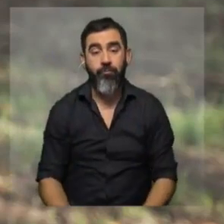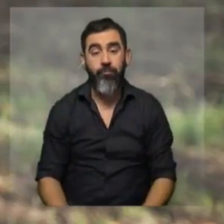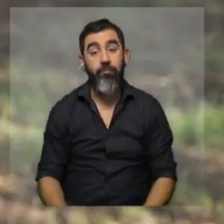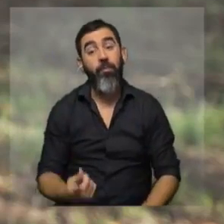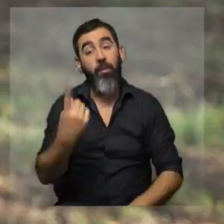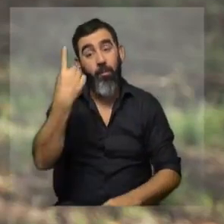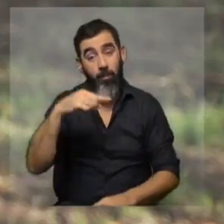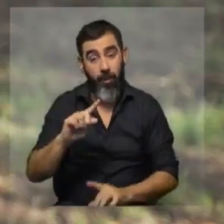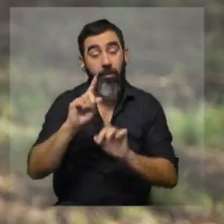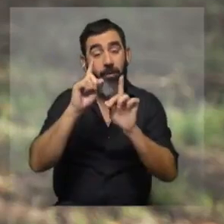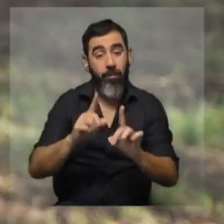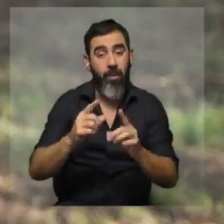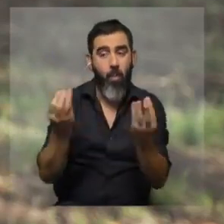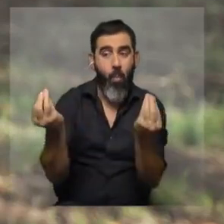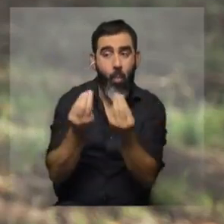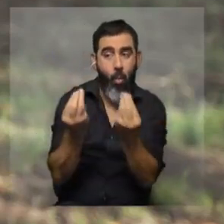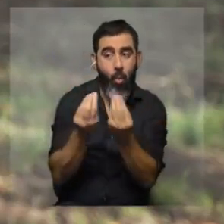lado el fósforo en exceso